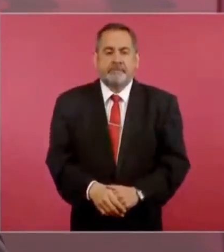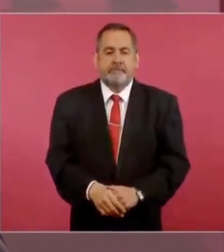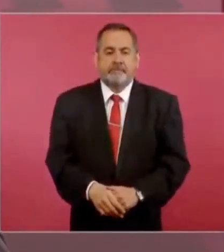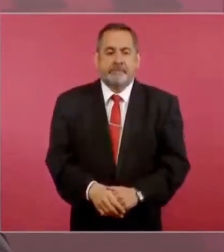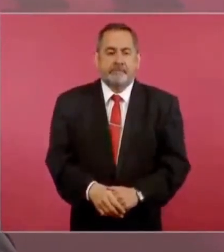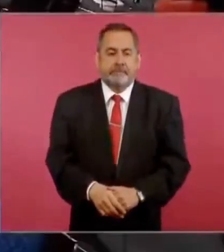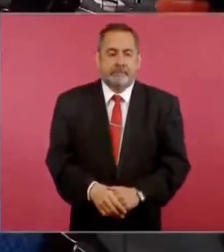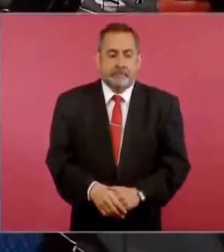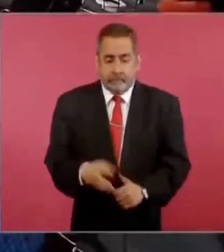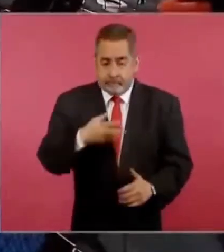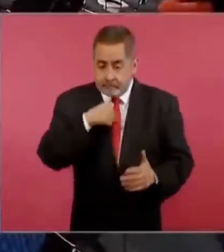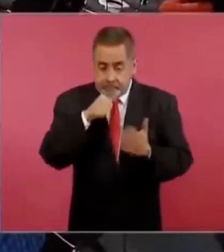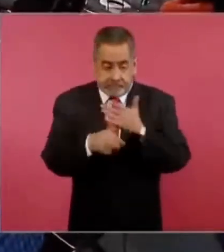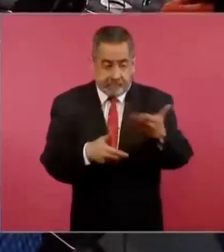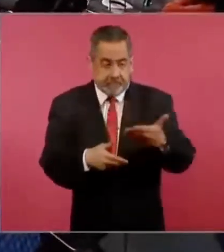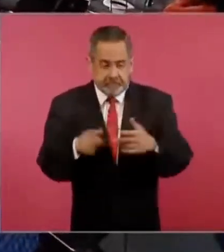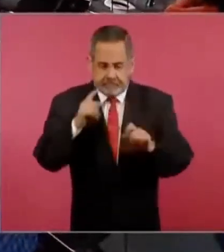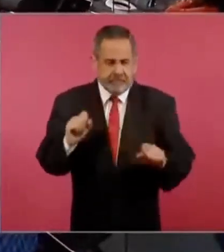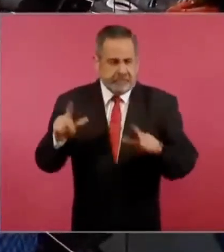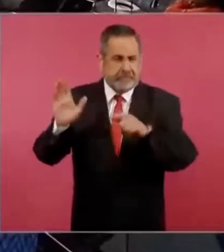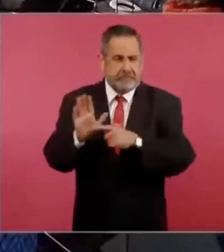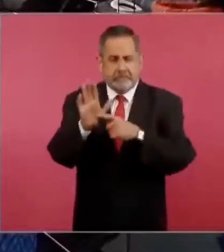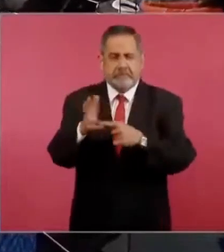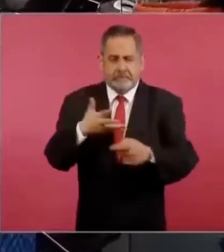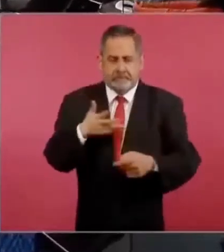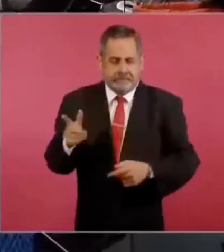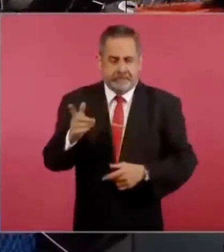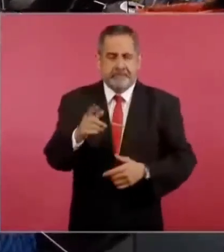Ah, tiene la carta, póngala.